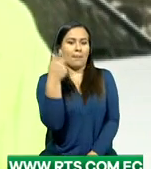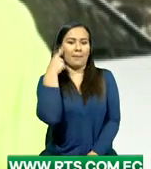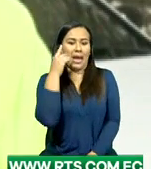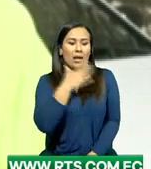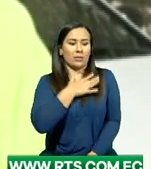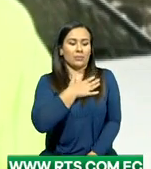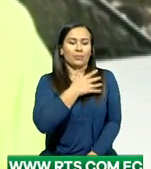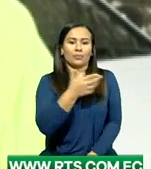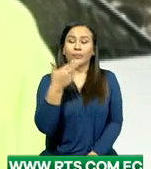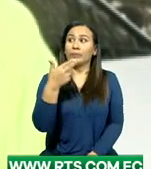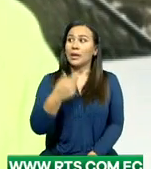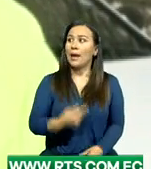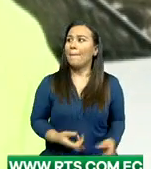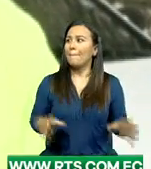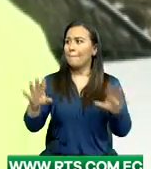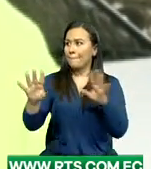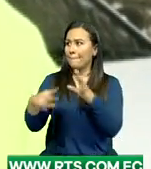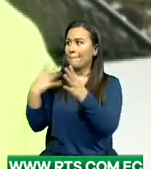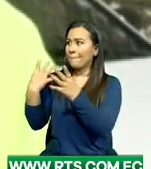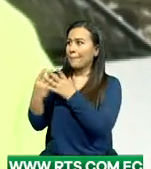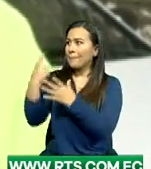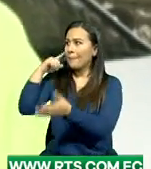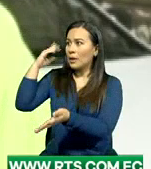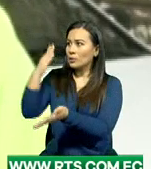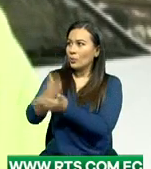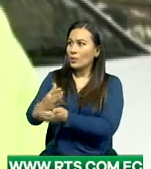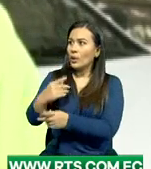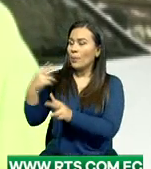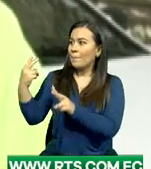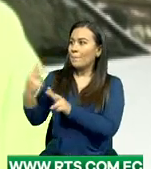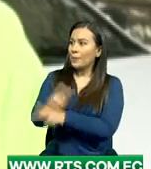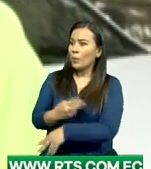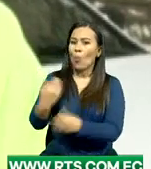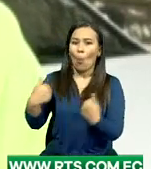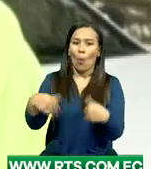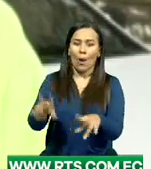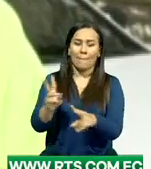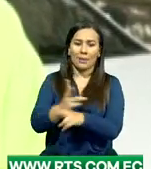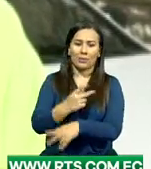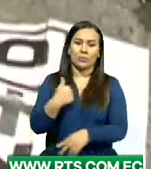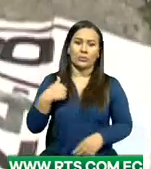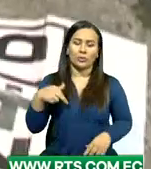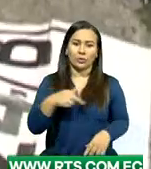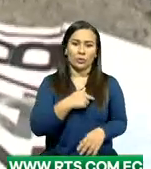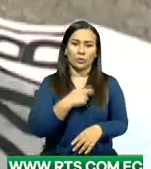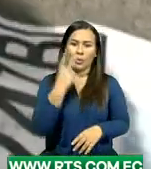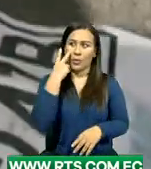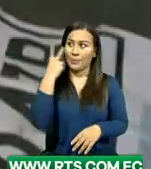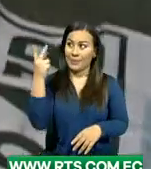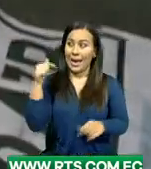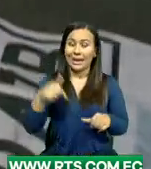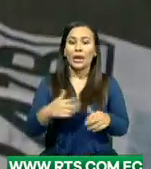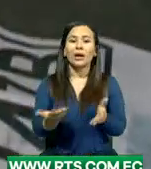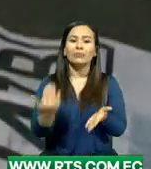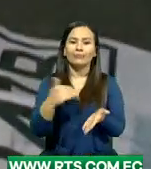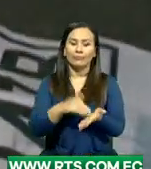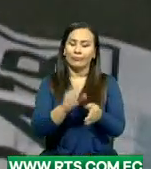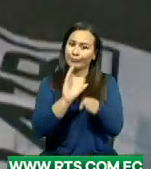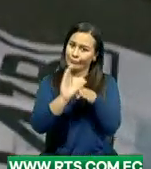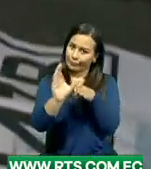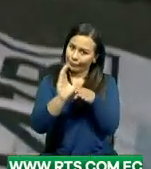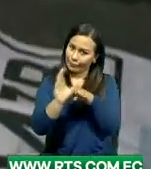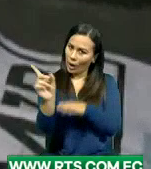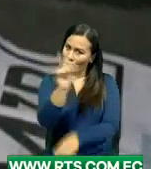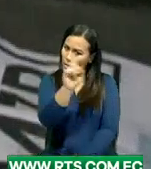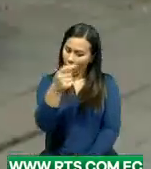se le neutralizó inmediatamente para evitar algún tipo de situaciones que tengamos que lamentar. Aquí nuevamente la recomendación: no arriesgue